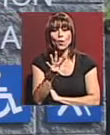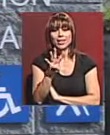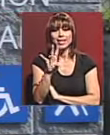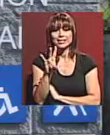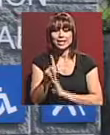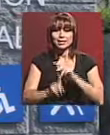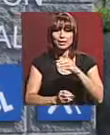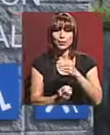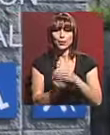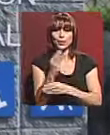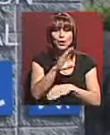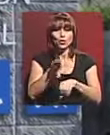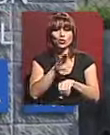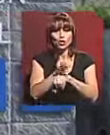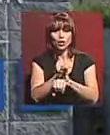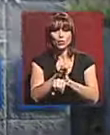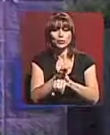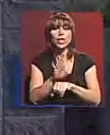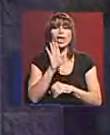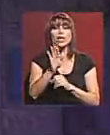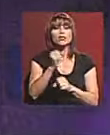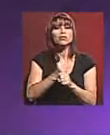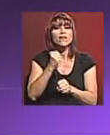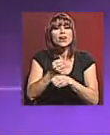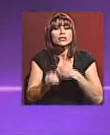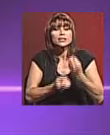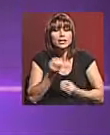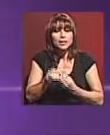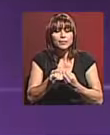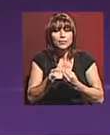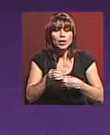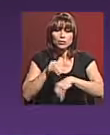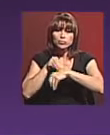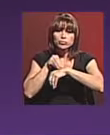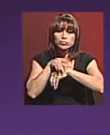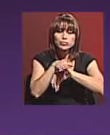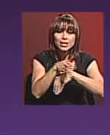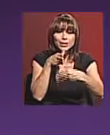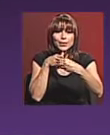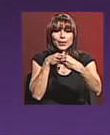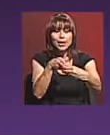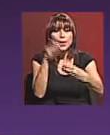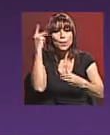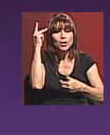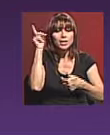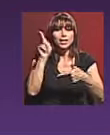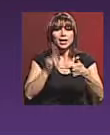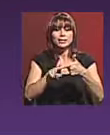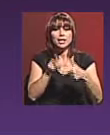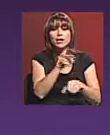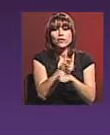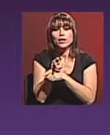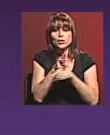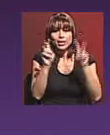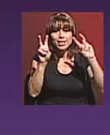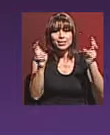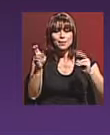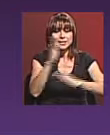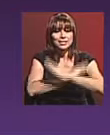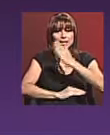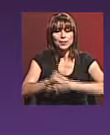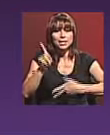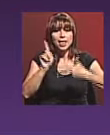5347 nace el consejo y cuál tiene entre sus competencias la orientación de política rectoría en temas de